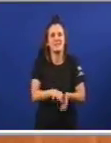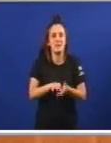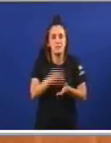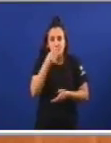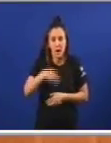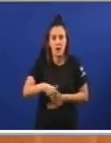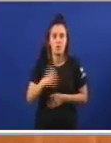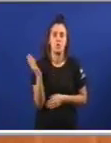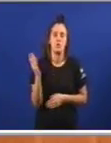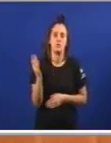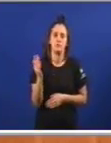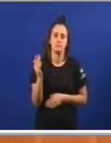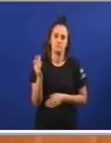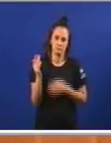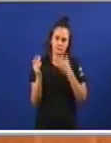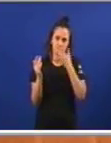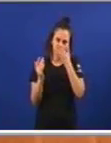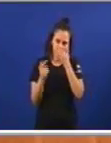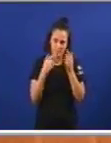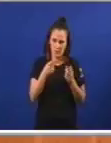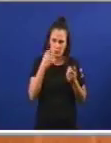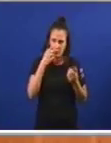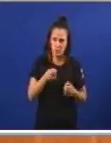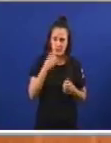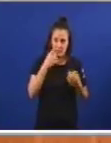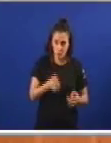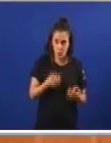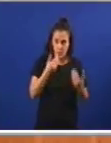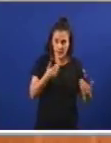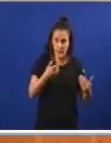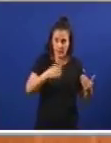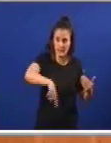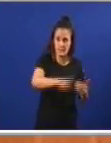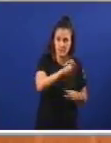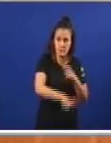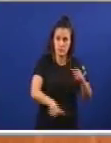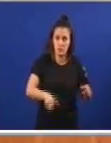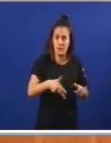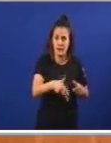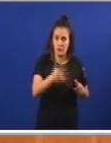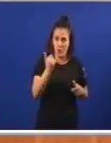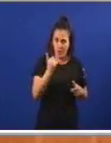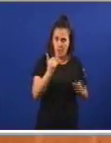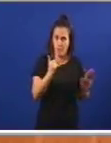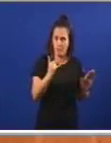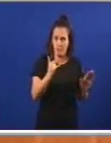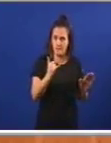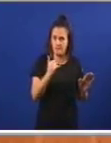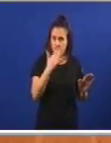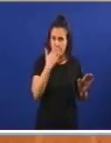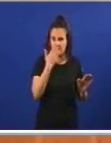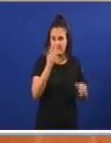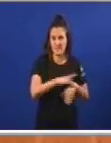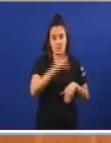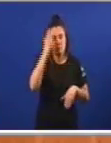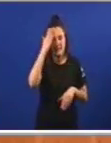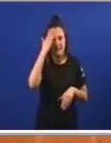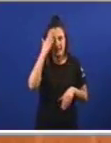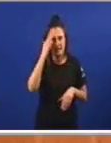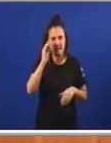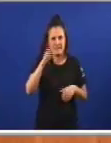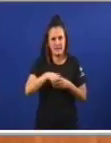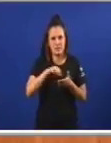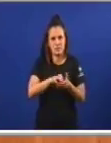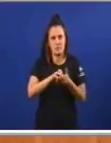do que dan. Asegúrolle que non só o agradecerían as persoas que teñen dereito a ter esa saúde mental no Servizo Galego